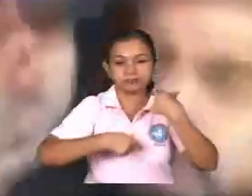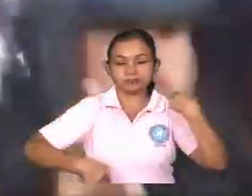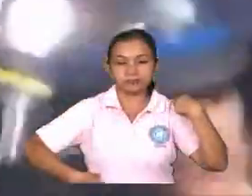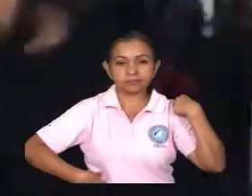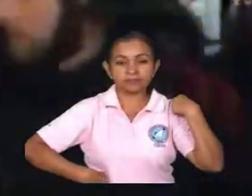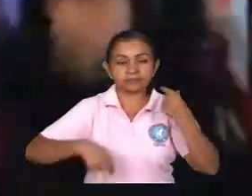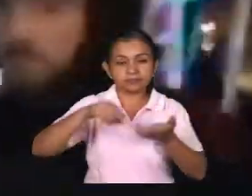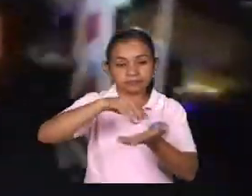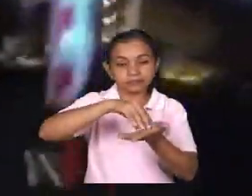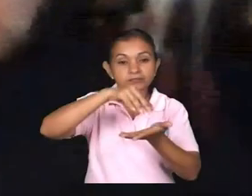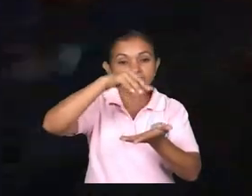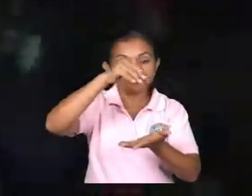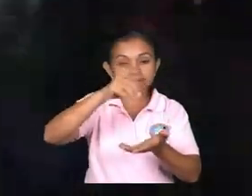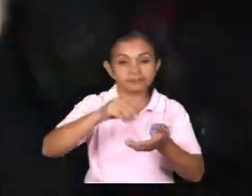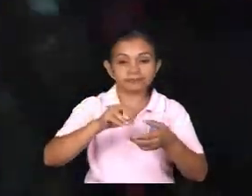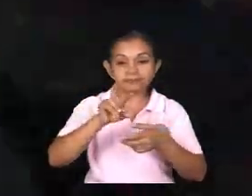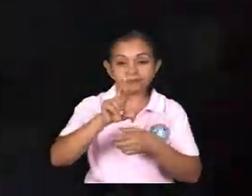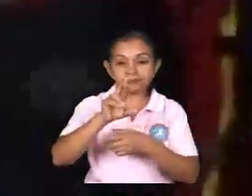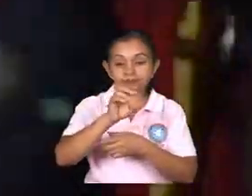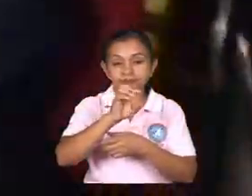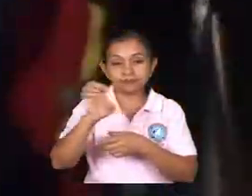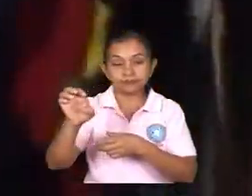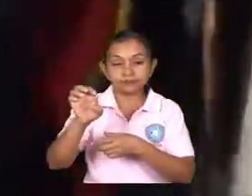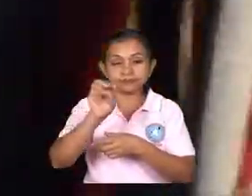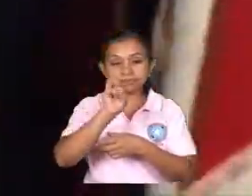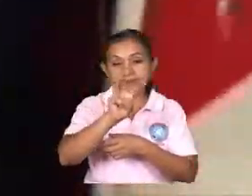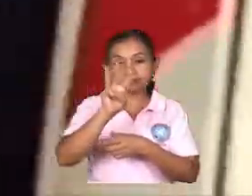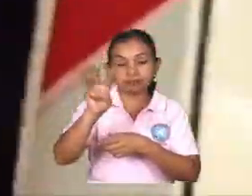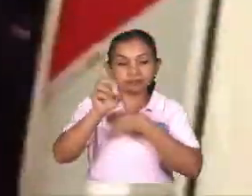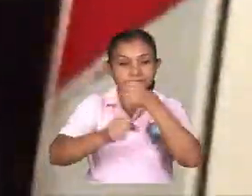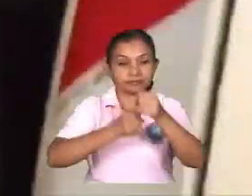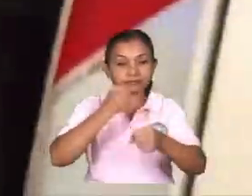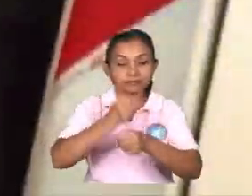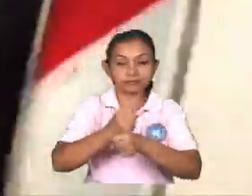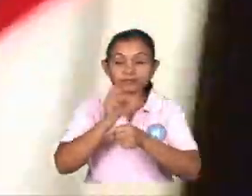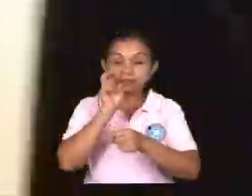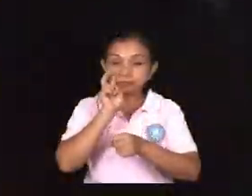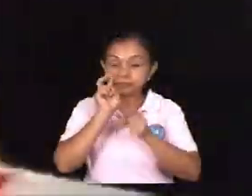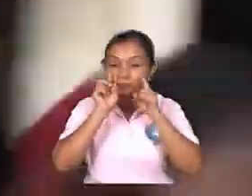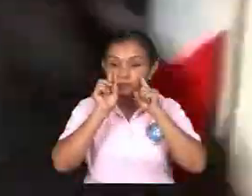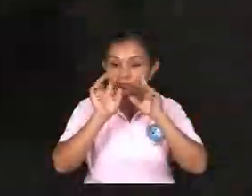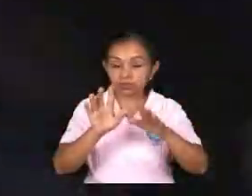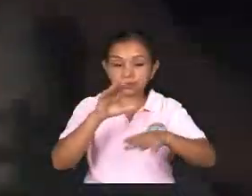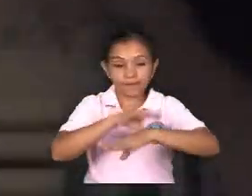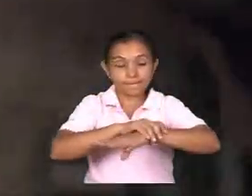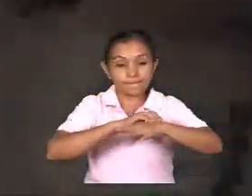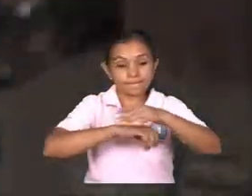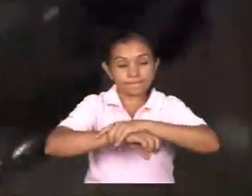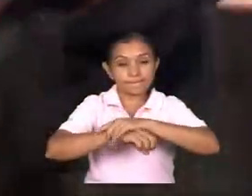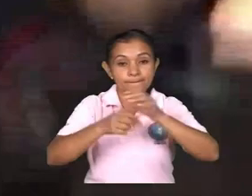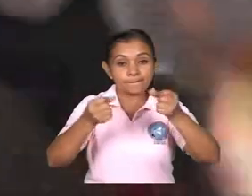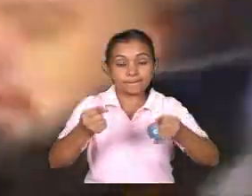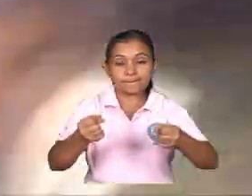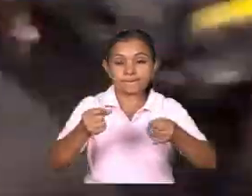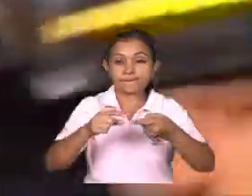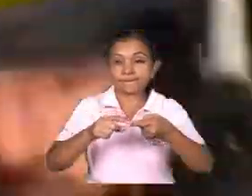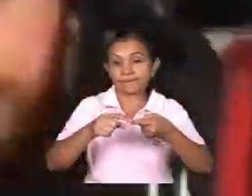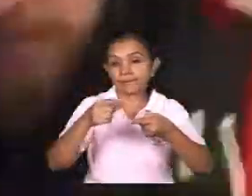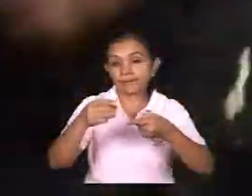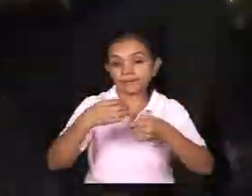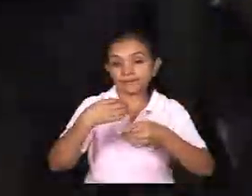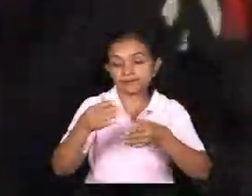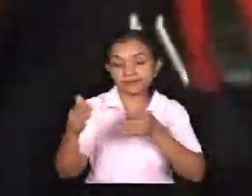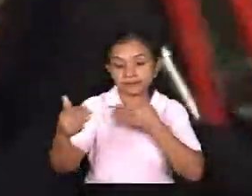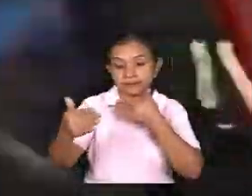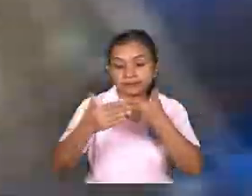Emmanuel Macron. Drouet, camionero de 33 años, se encuentra bajo custodia en una comisaría de París tras su arresto en las